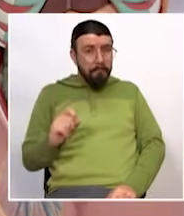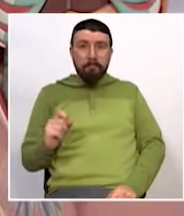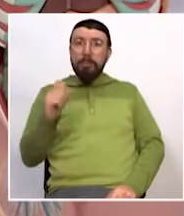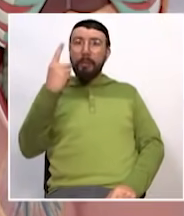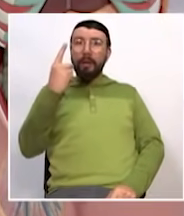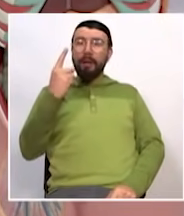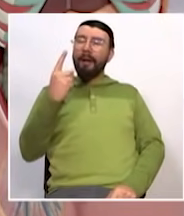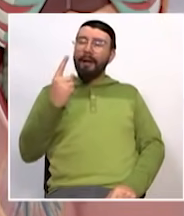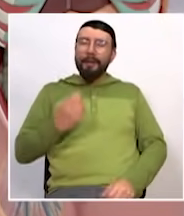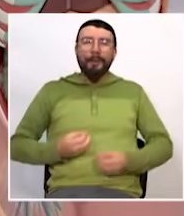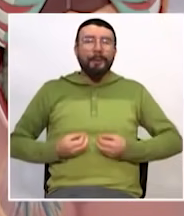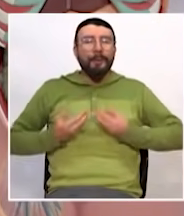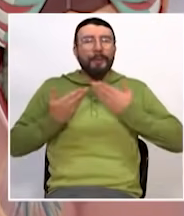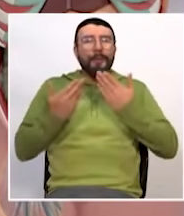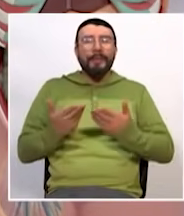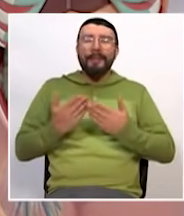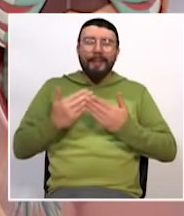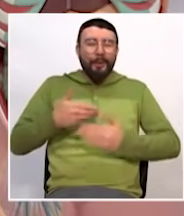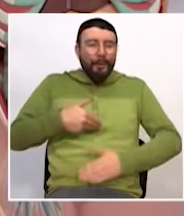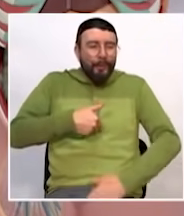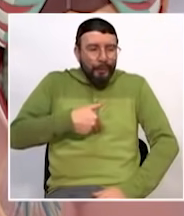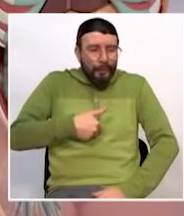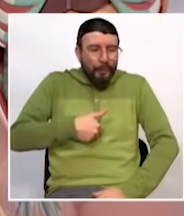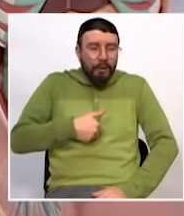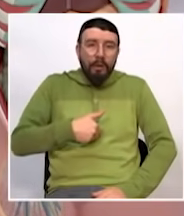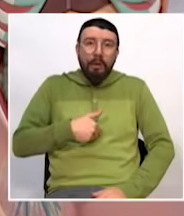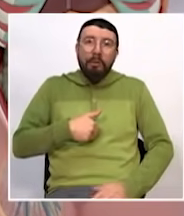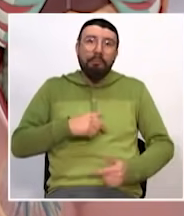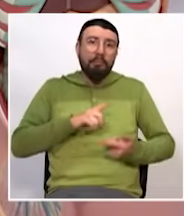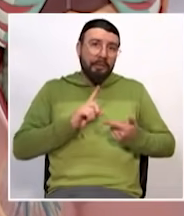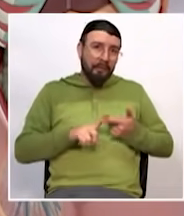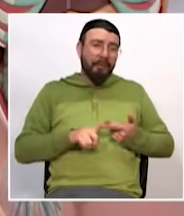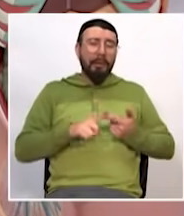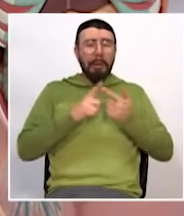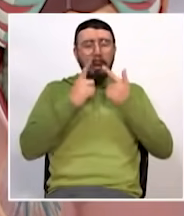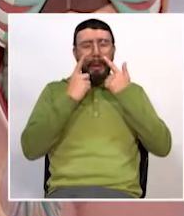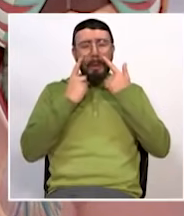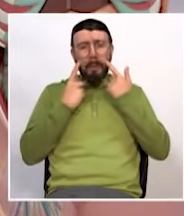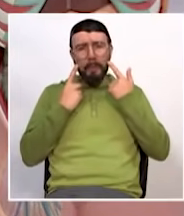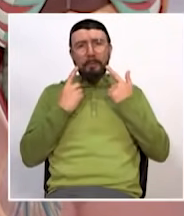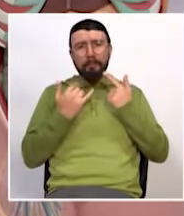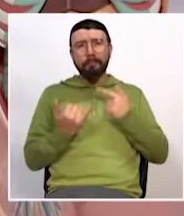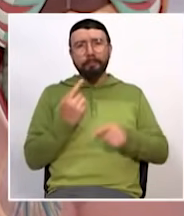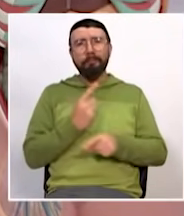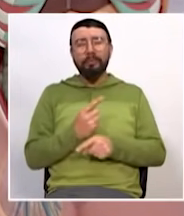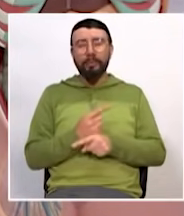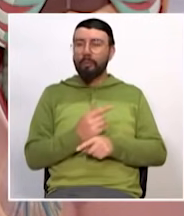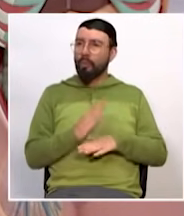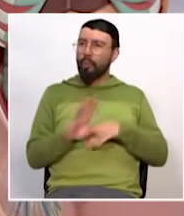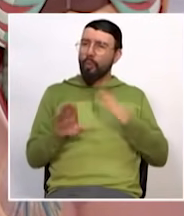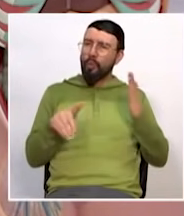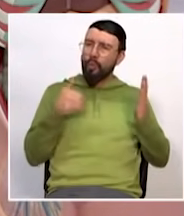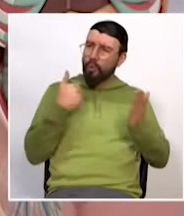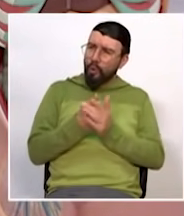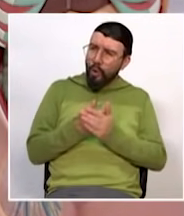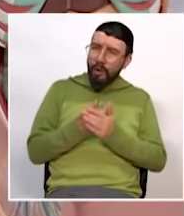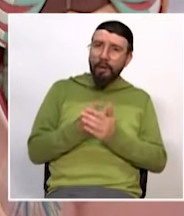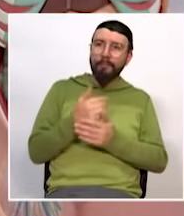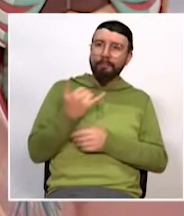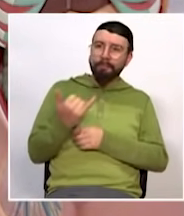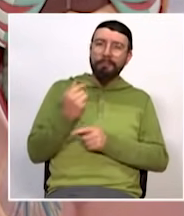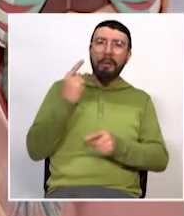la risa y las otras a través del llanto generalmente y todas afectan necesariamente